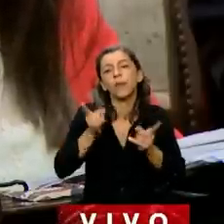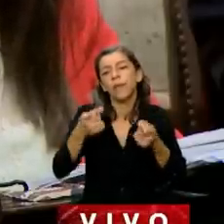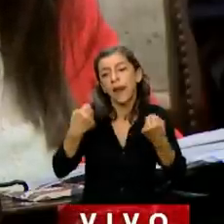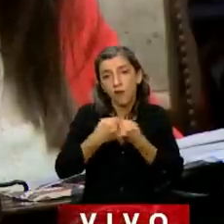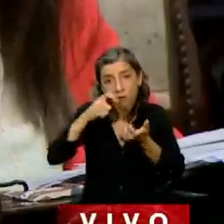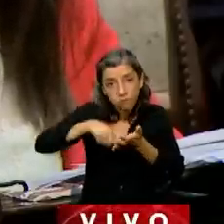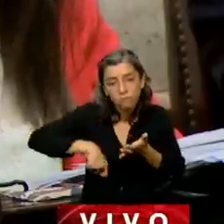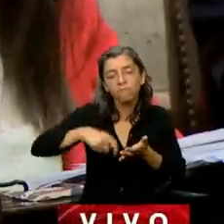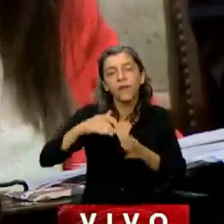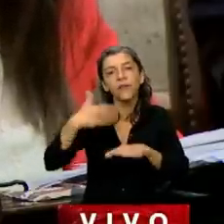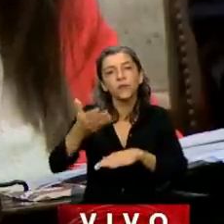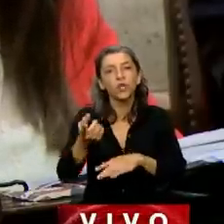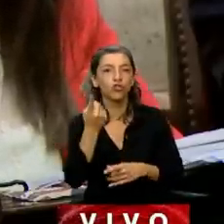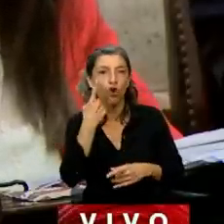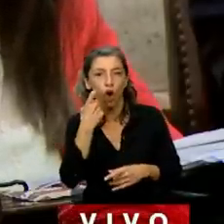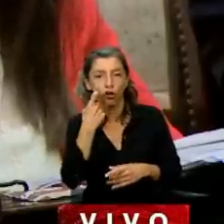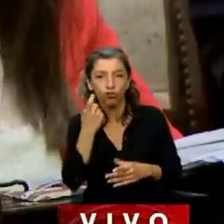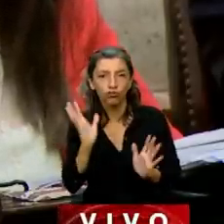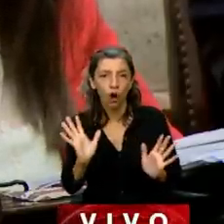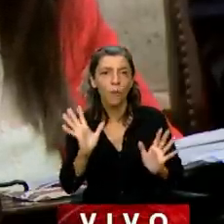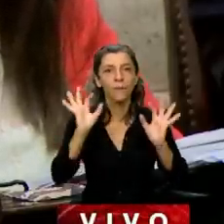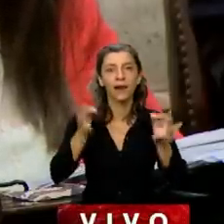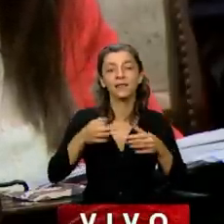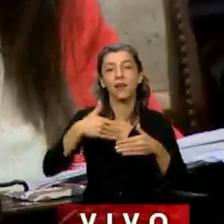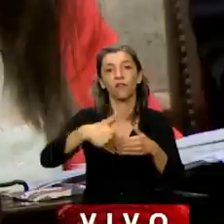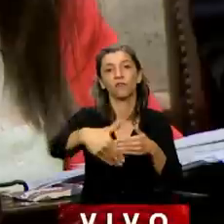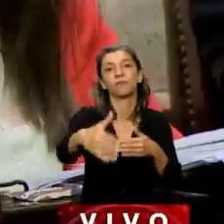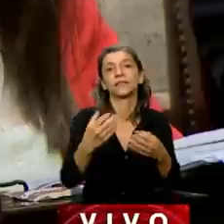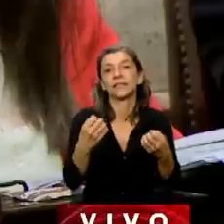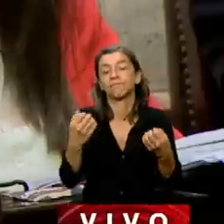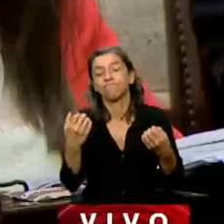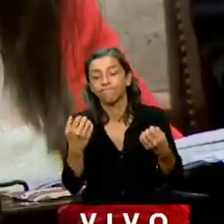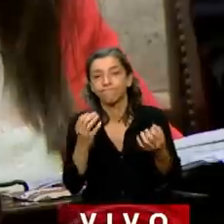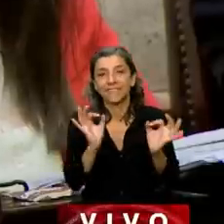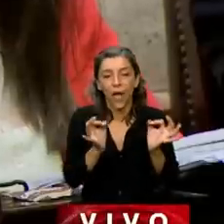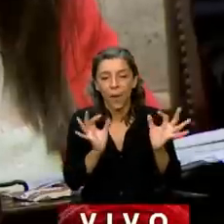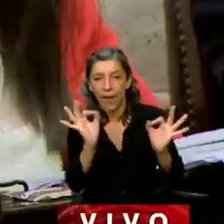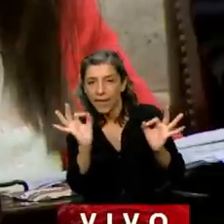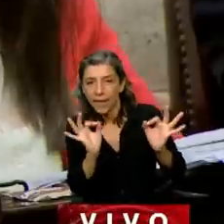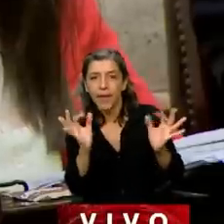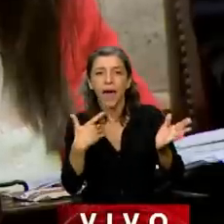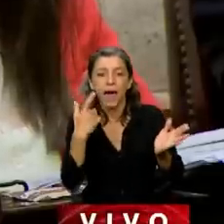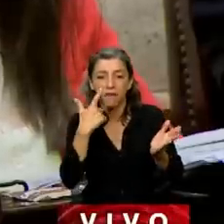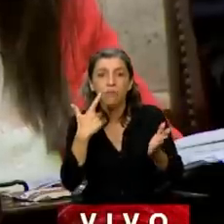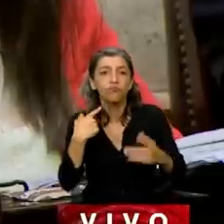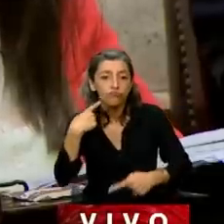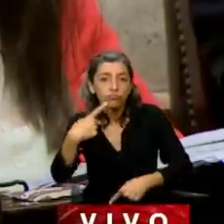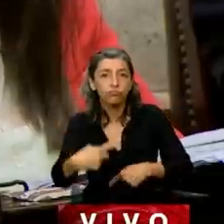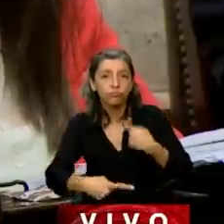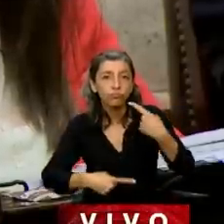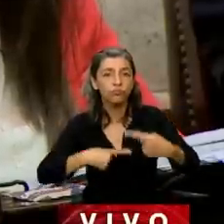acuerdos para ver, hacer el seguimiento y que nos permita ir continuando con el